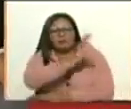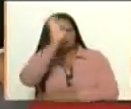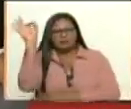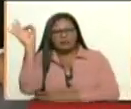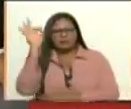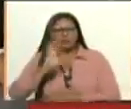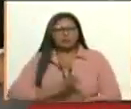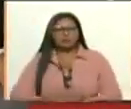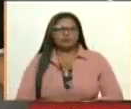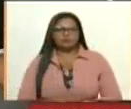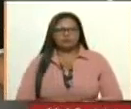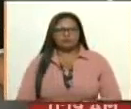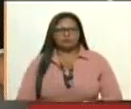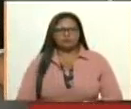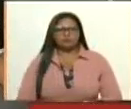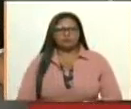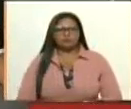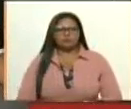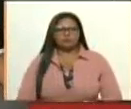Estado Lara.